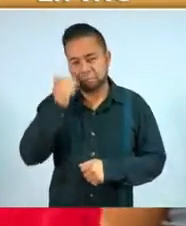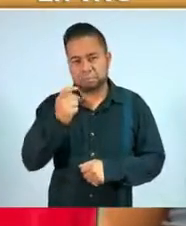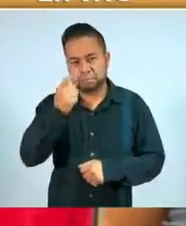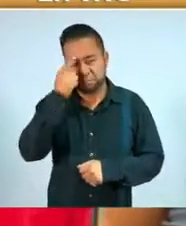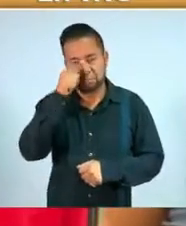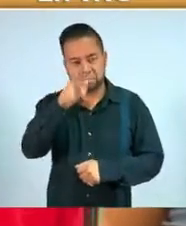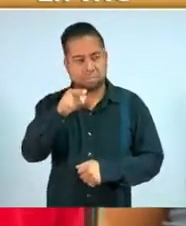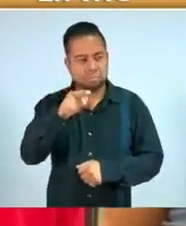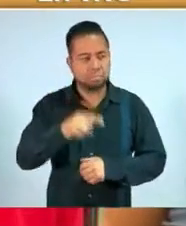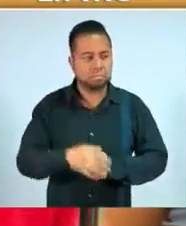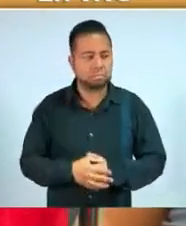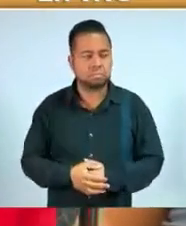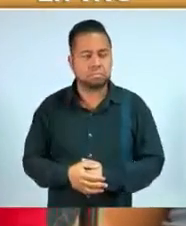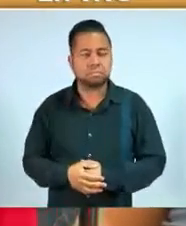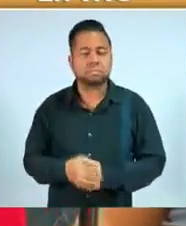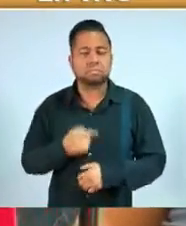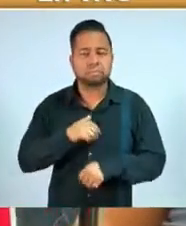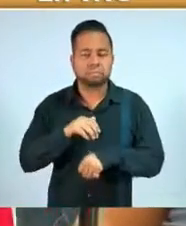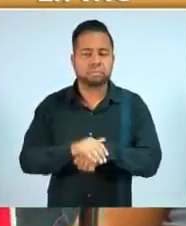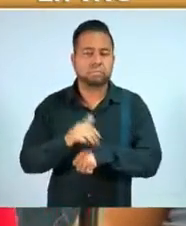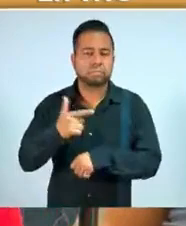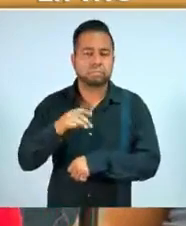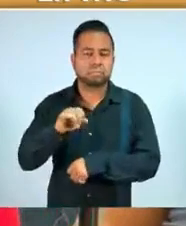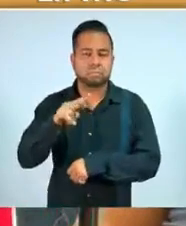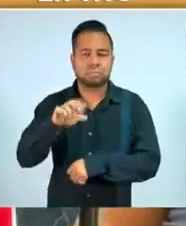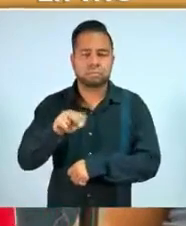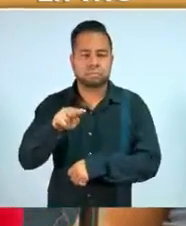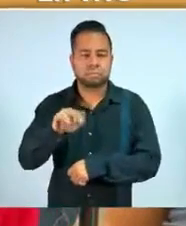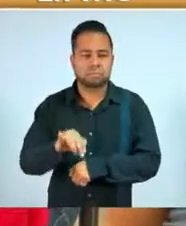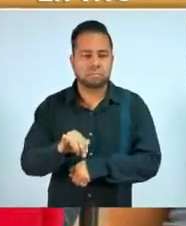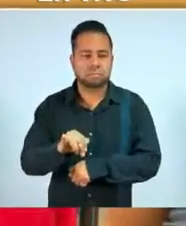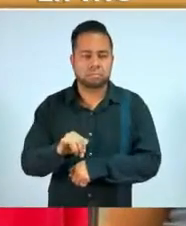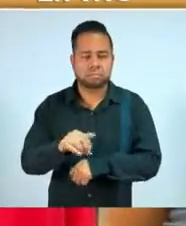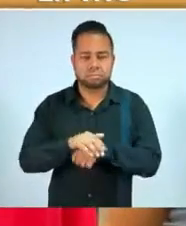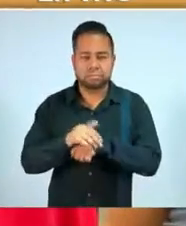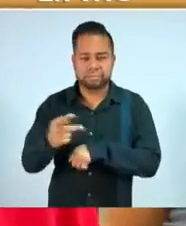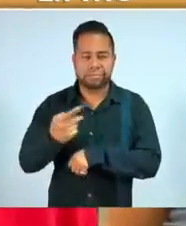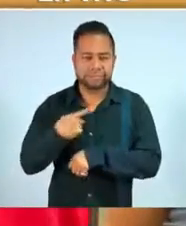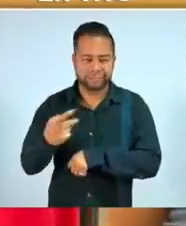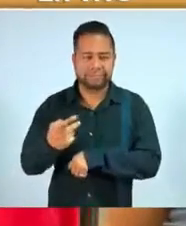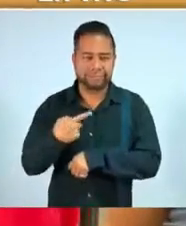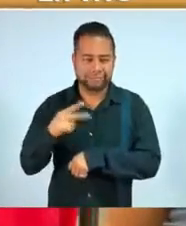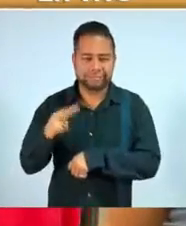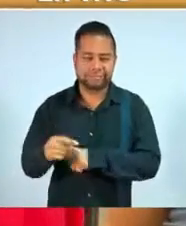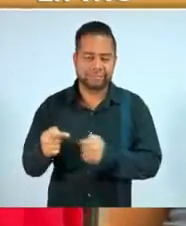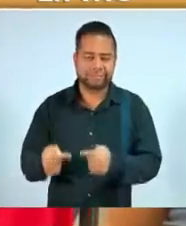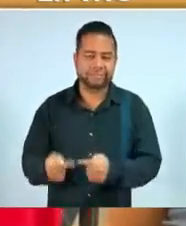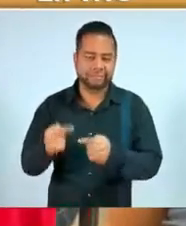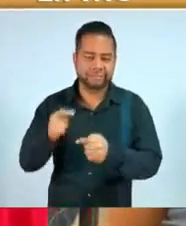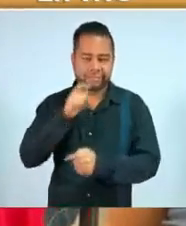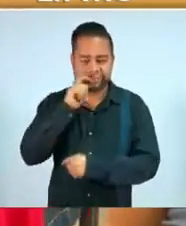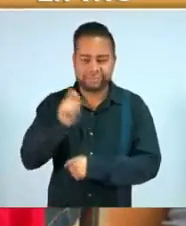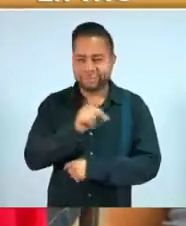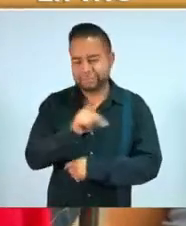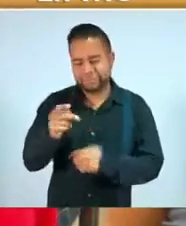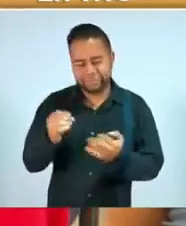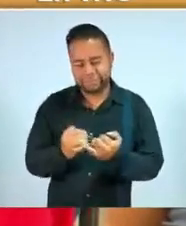para mi querido amigo Giovanni, que me brinda la deferencia, su amistad de hace algún tiempecito, gracias, así como todos